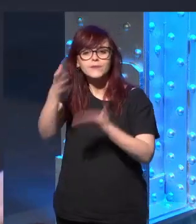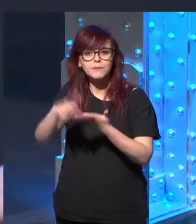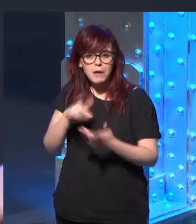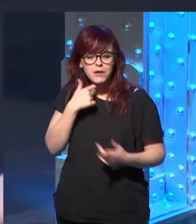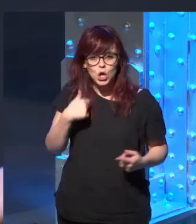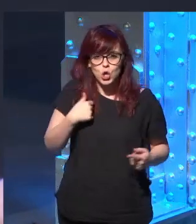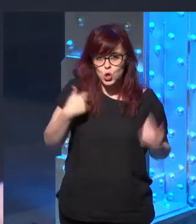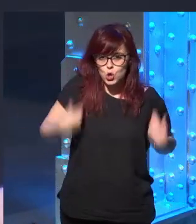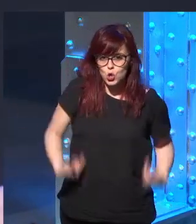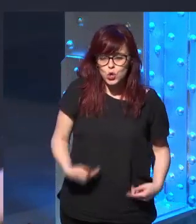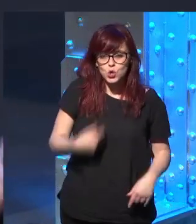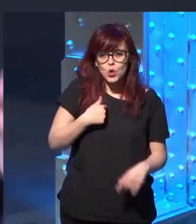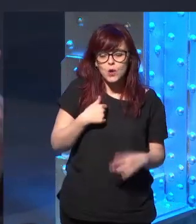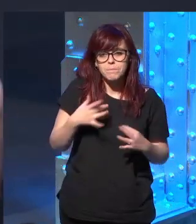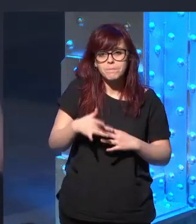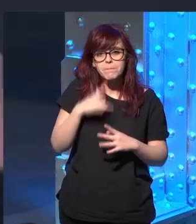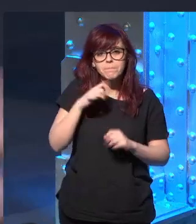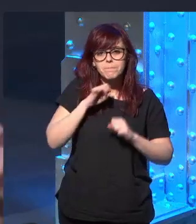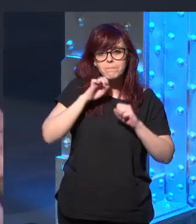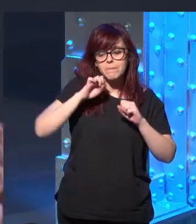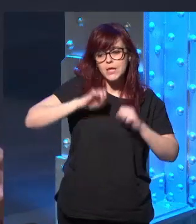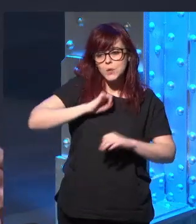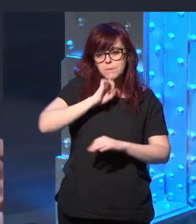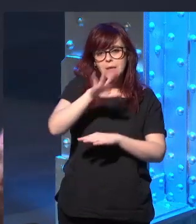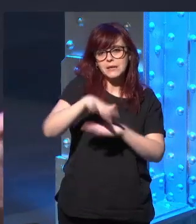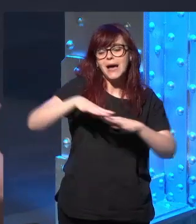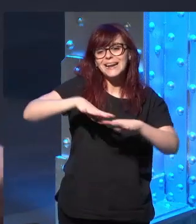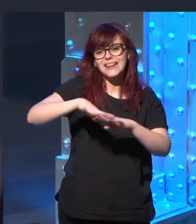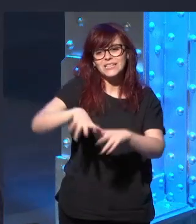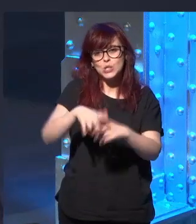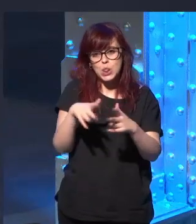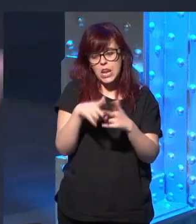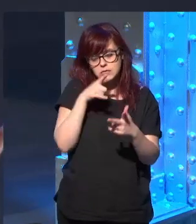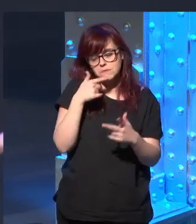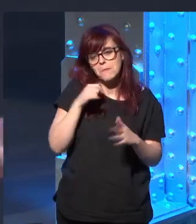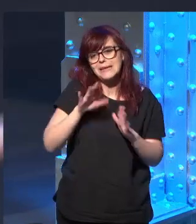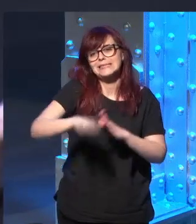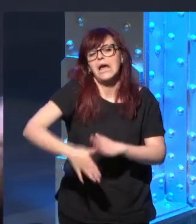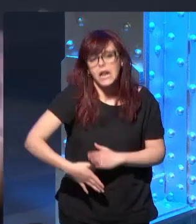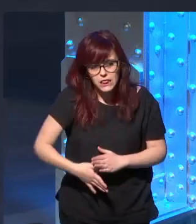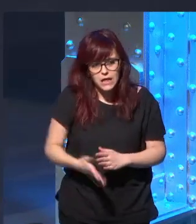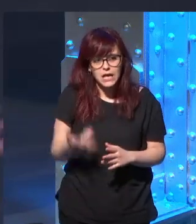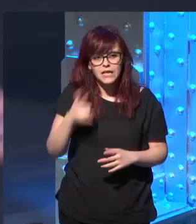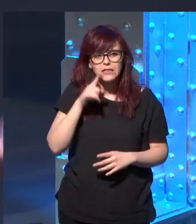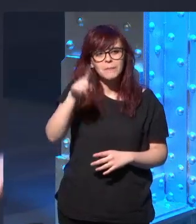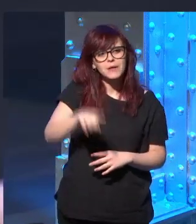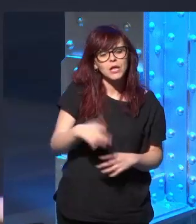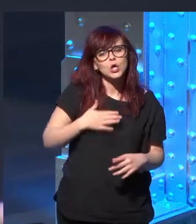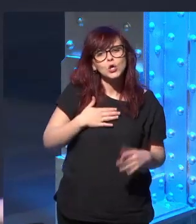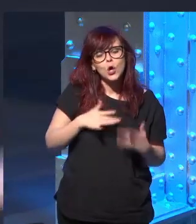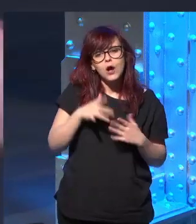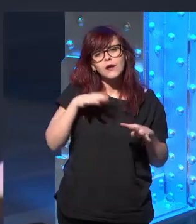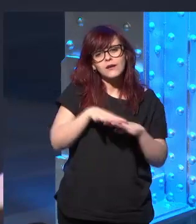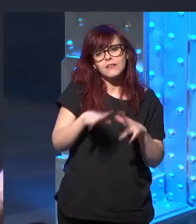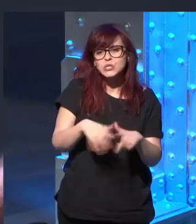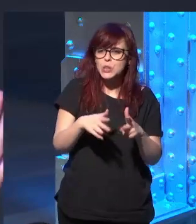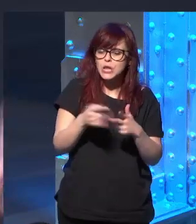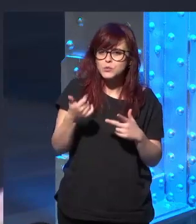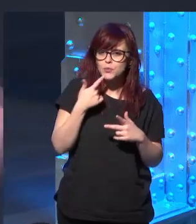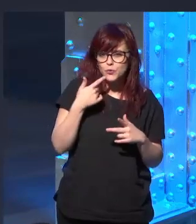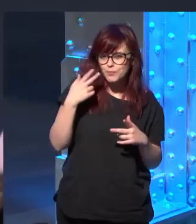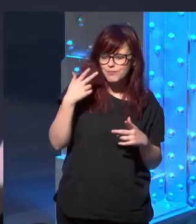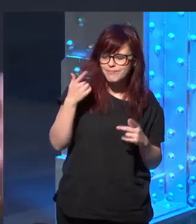soy soy mayor que tú, con lo cual las redes ya llegaron más tarde. Y de hecho las redes yo soy un poco reticente porque me dan un